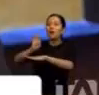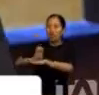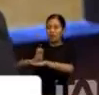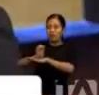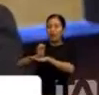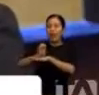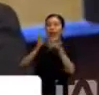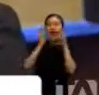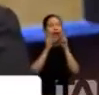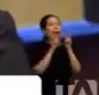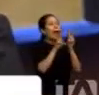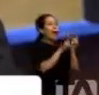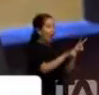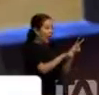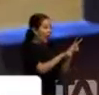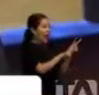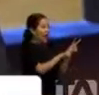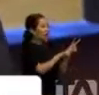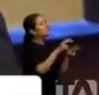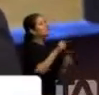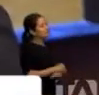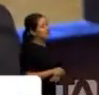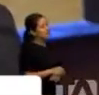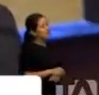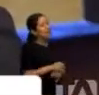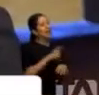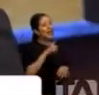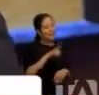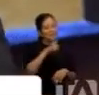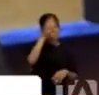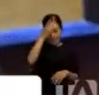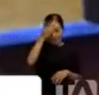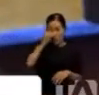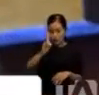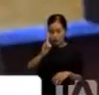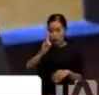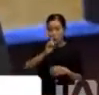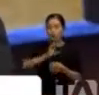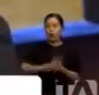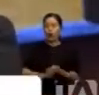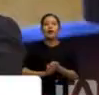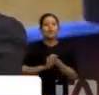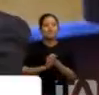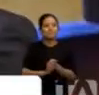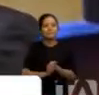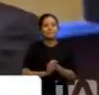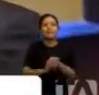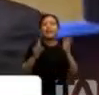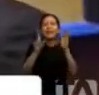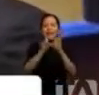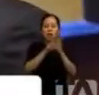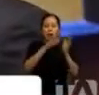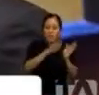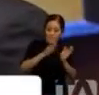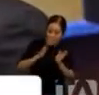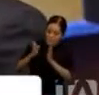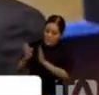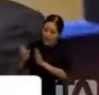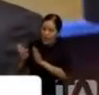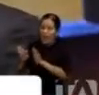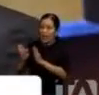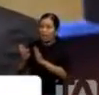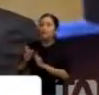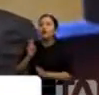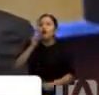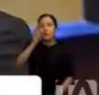acciones. Estas decisiones se alinean al Plan Nacional de Desarrollo 2024-2025, que